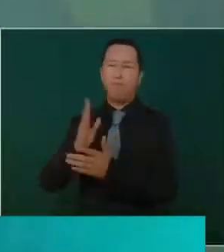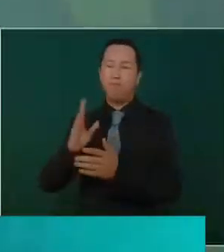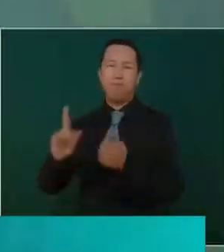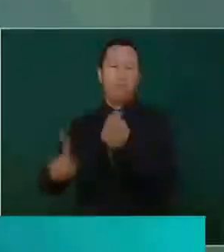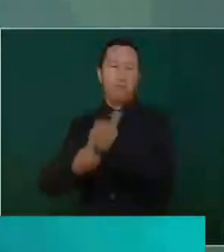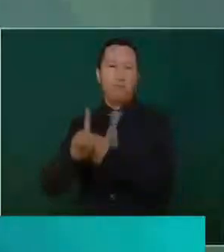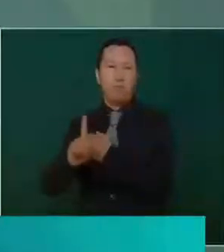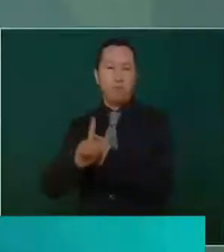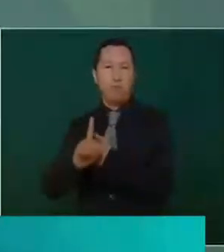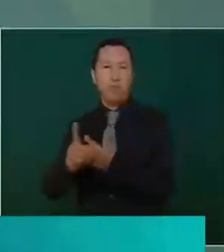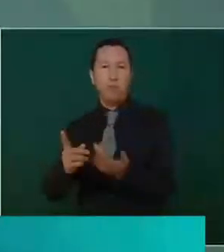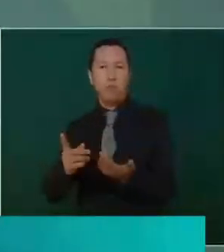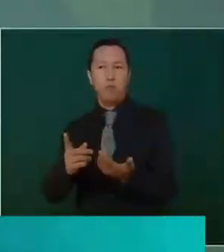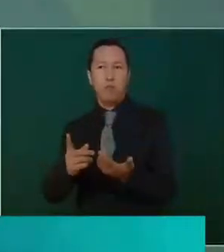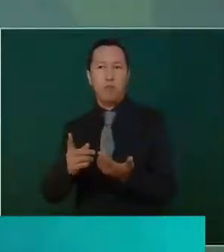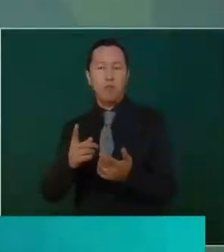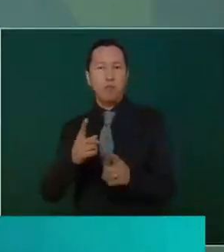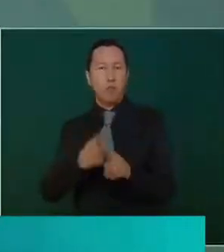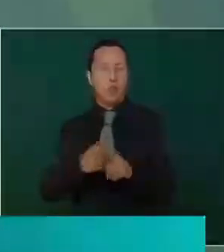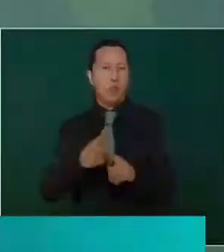es Castillo.